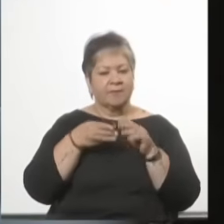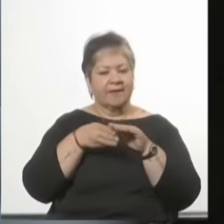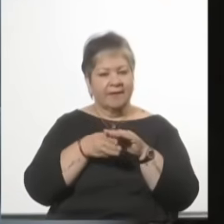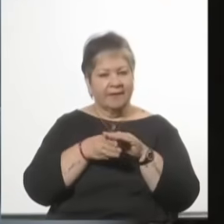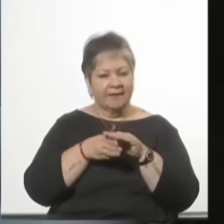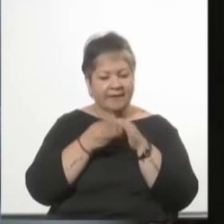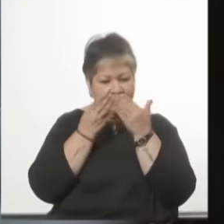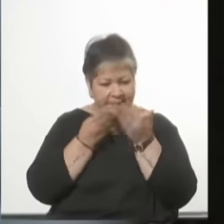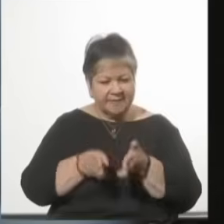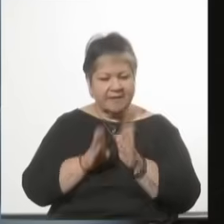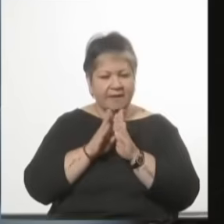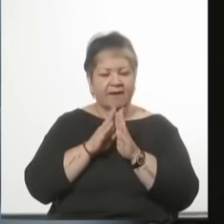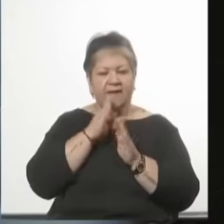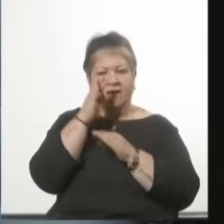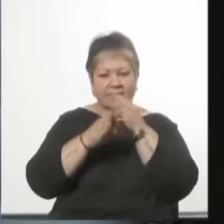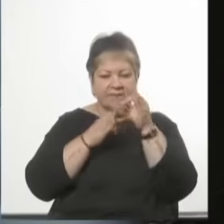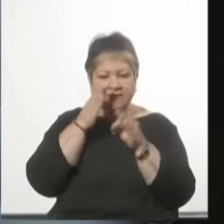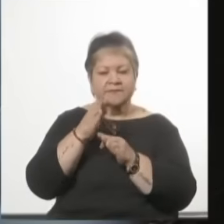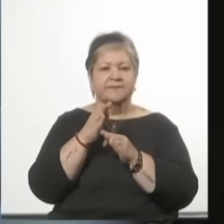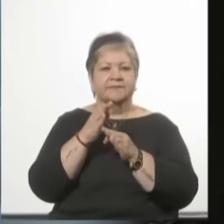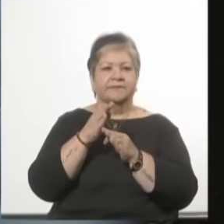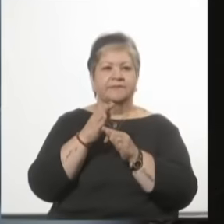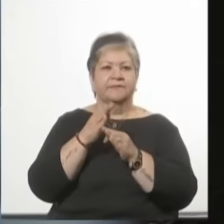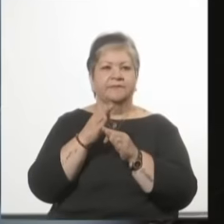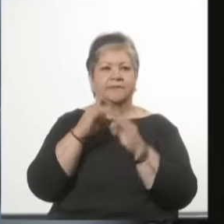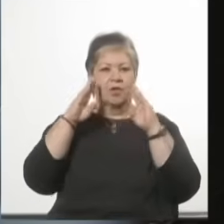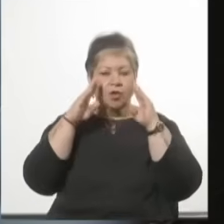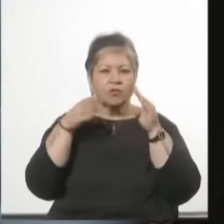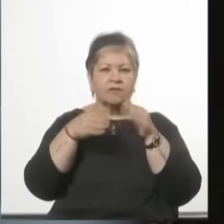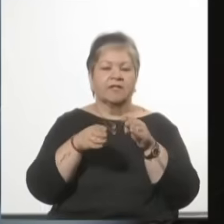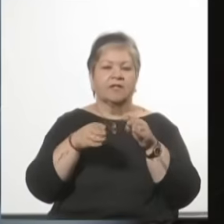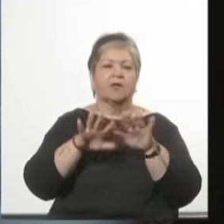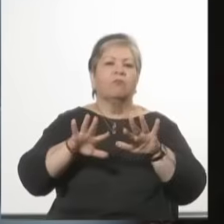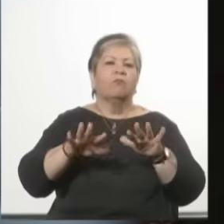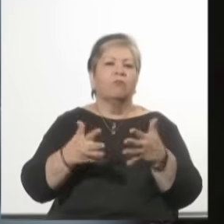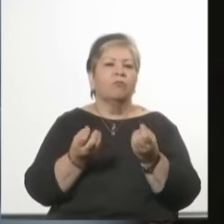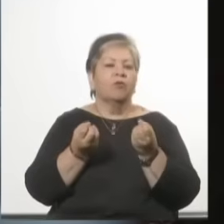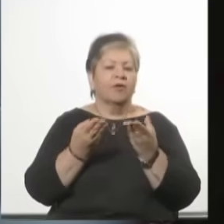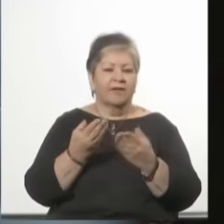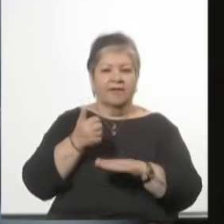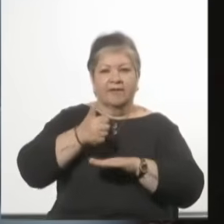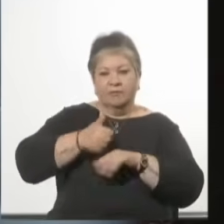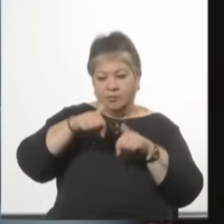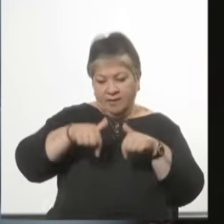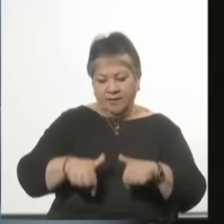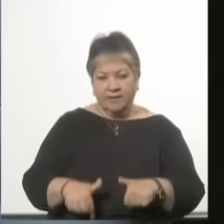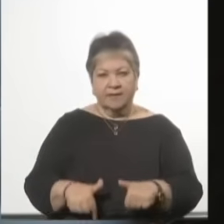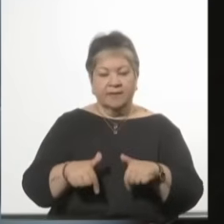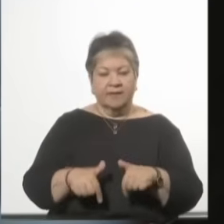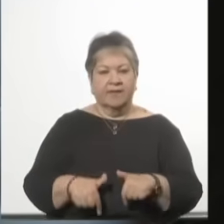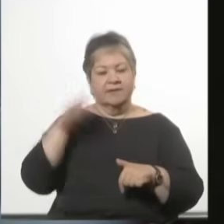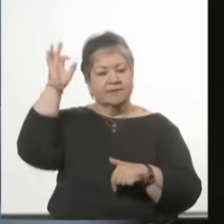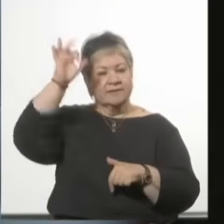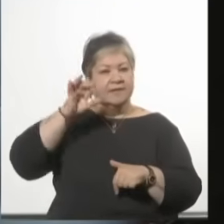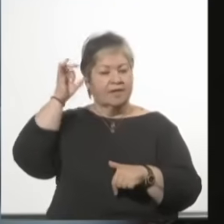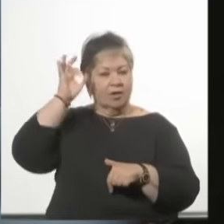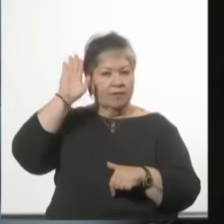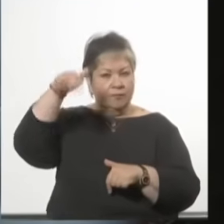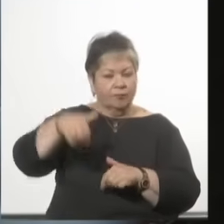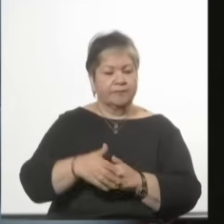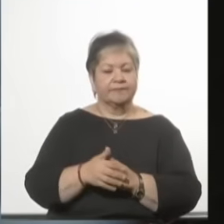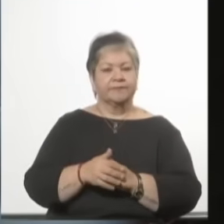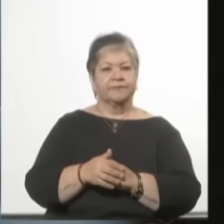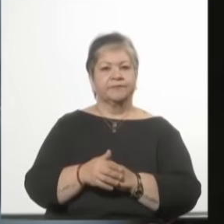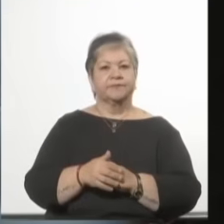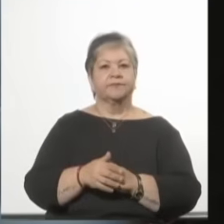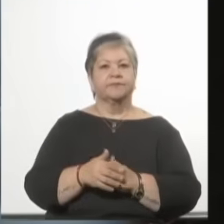introducción, pasemos entonces de lleno a la consideración de los hechos que motivan nuestra presencia hoy ante el Senado de la República.